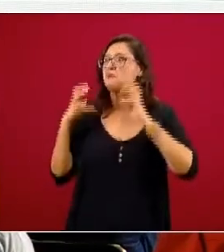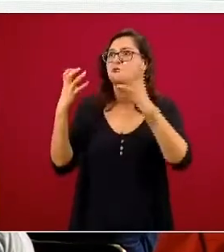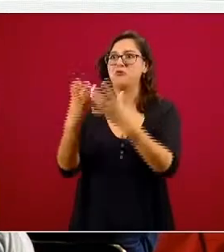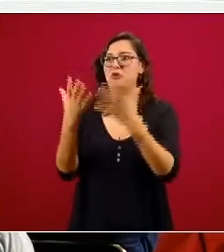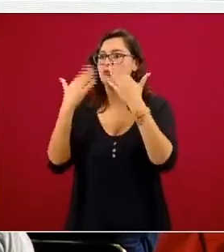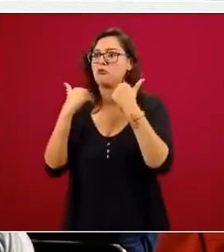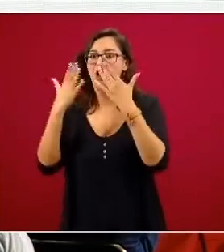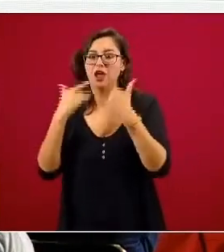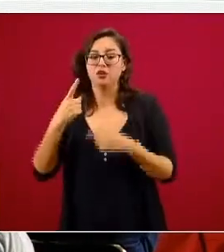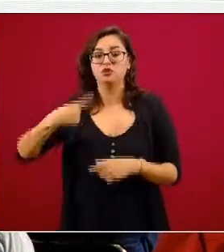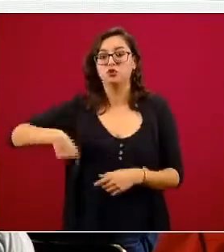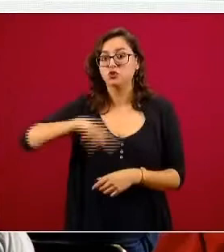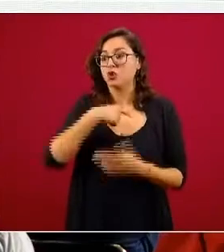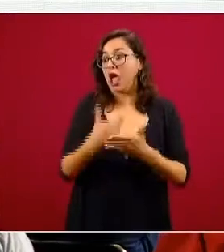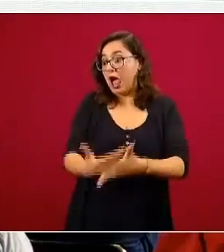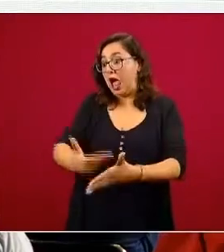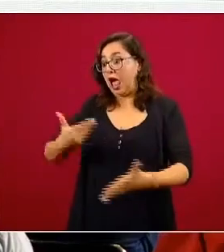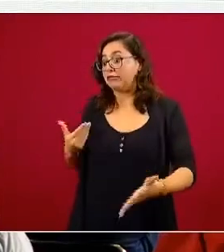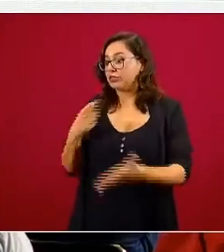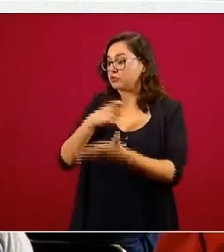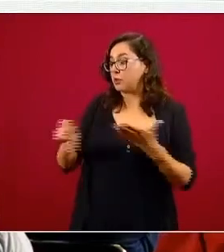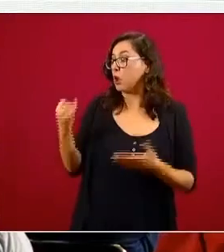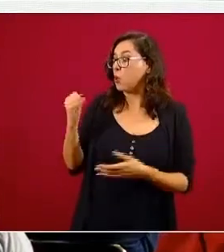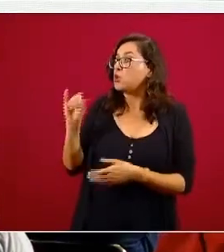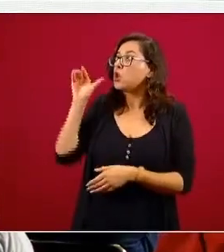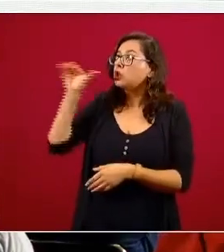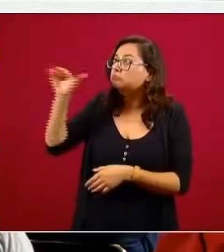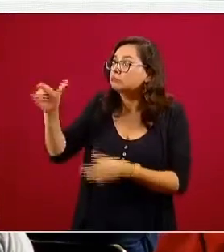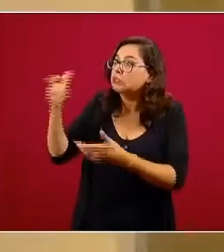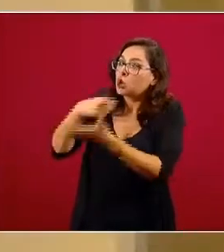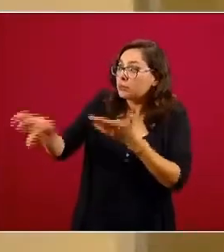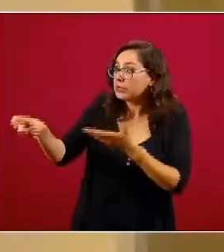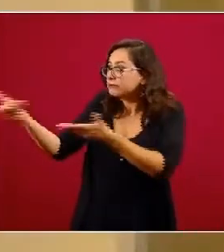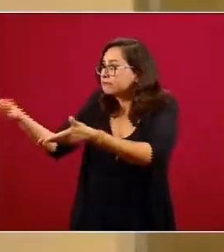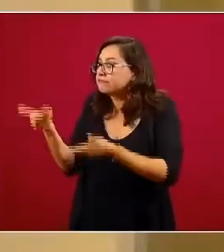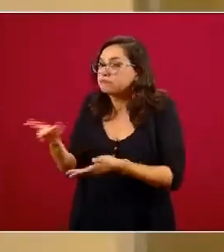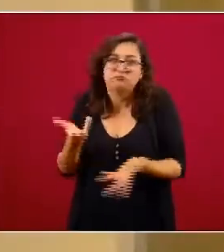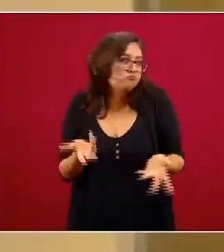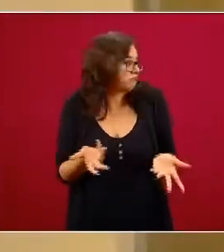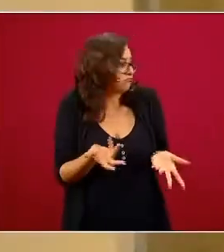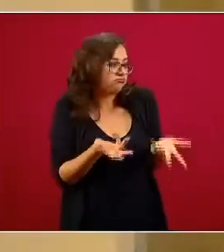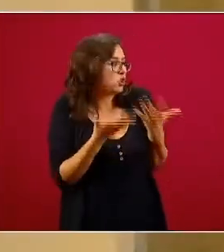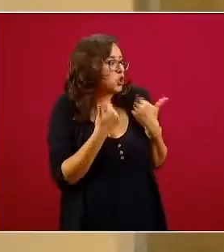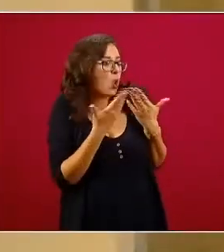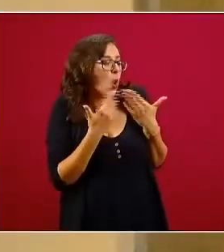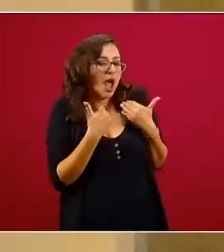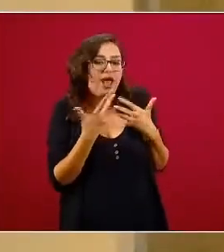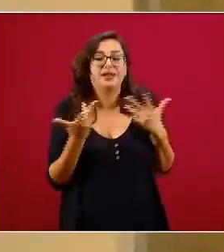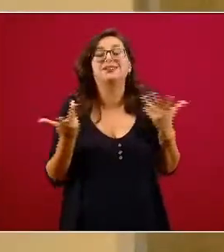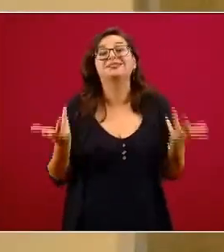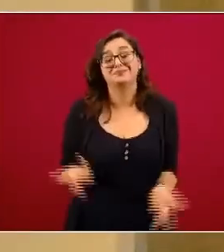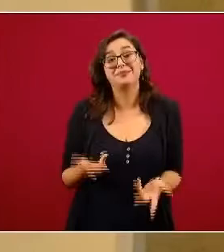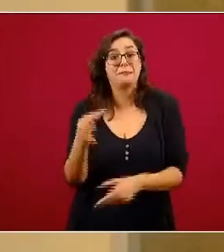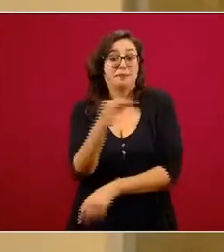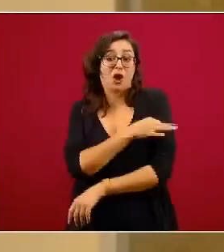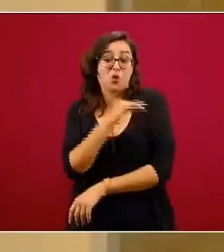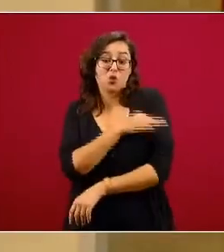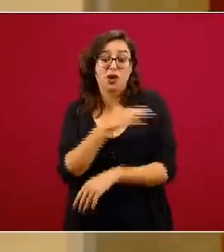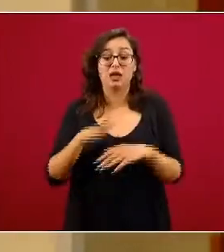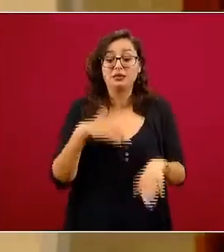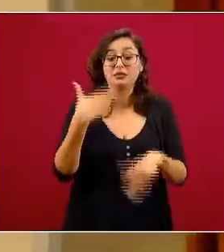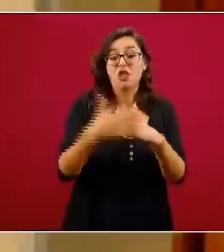hubiéramos querido adelantarla en junio, no existe todavía la vacuna recomendada para el hemisferio norte para la